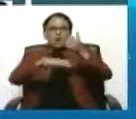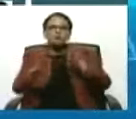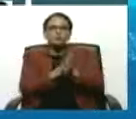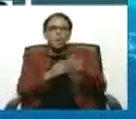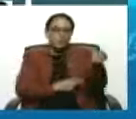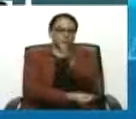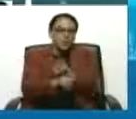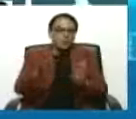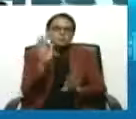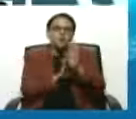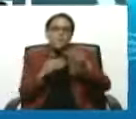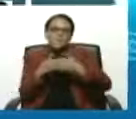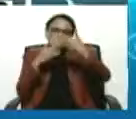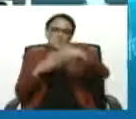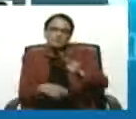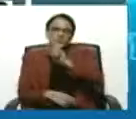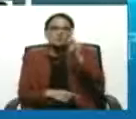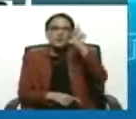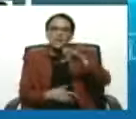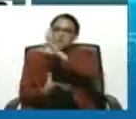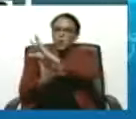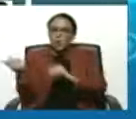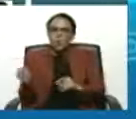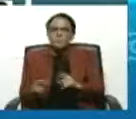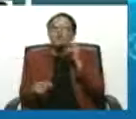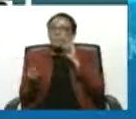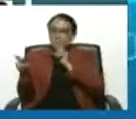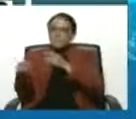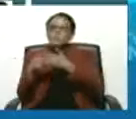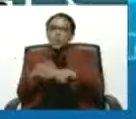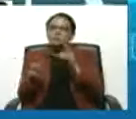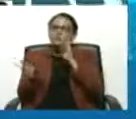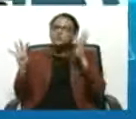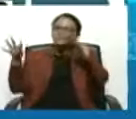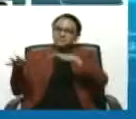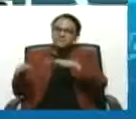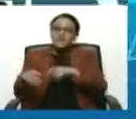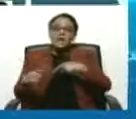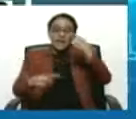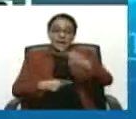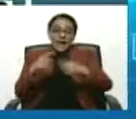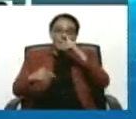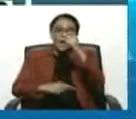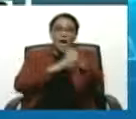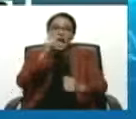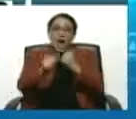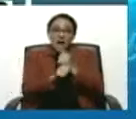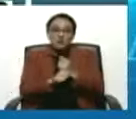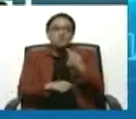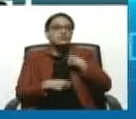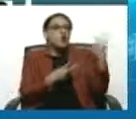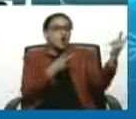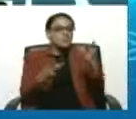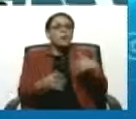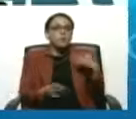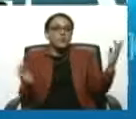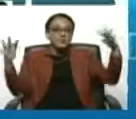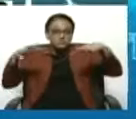venir. Ustedes lo verán. Y cada año están invitados para que lo constaten en la